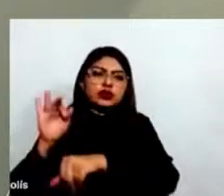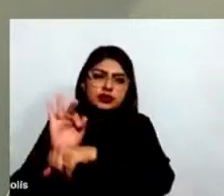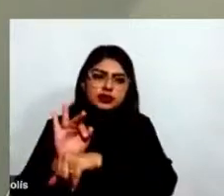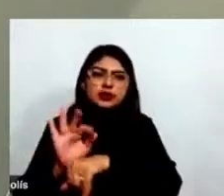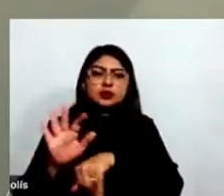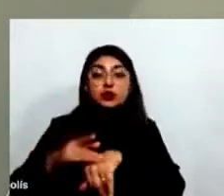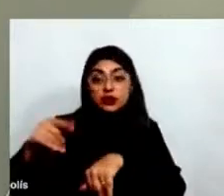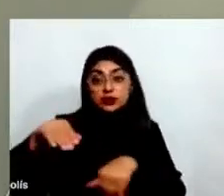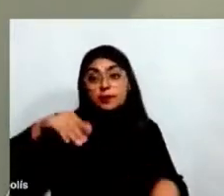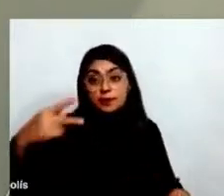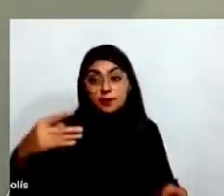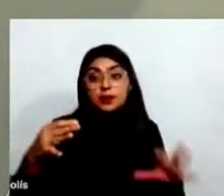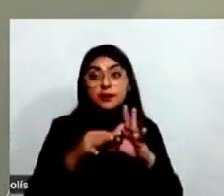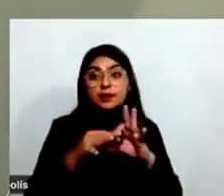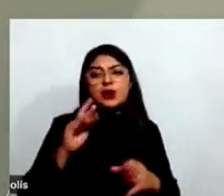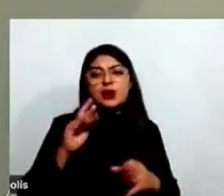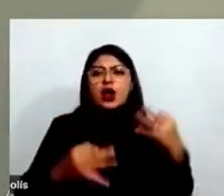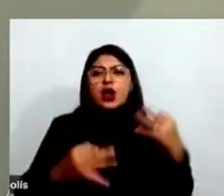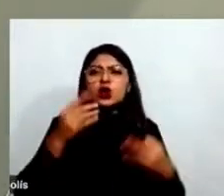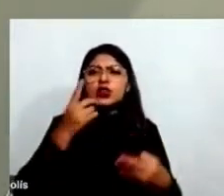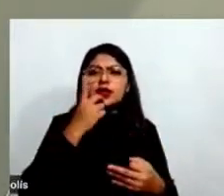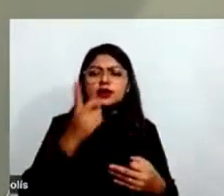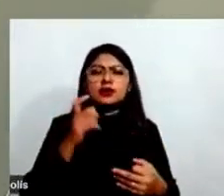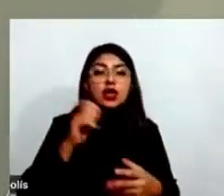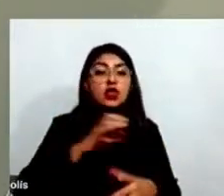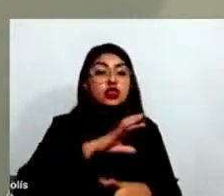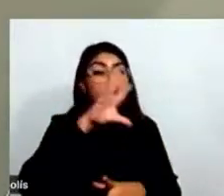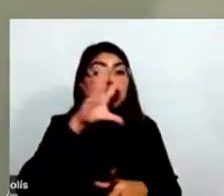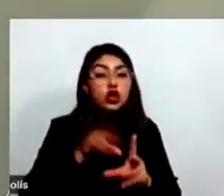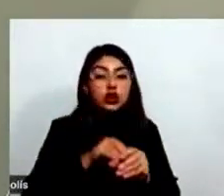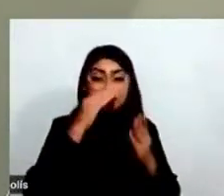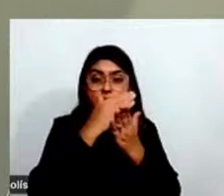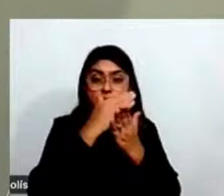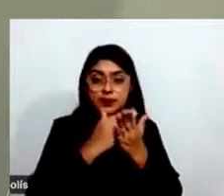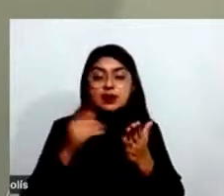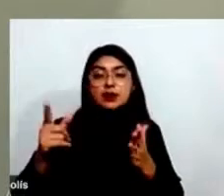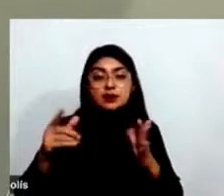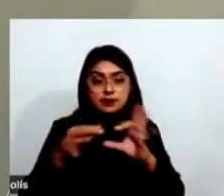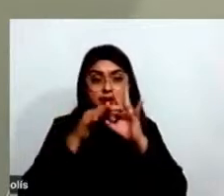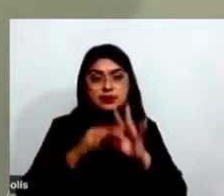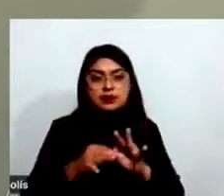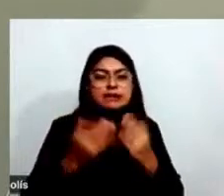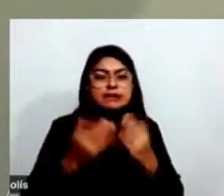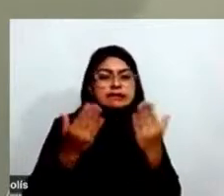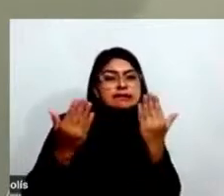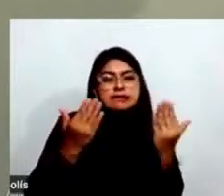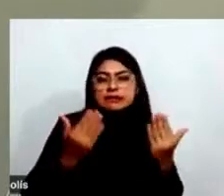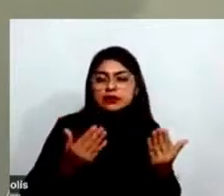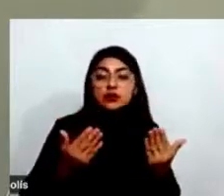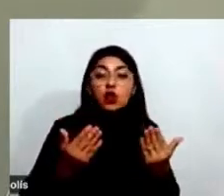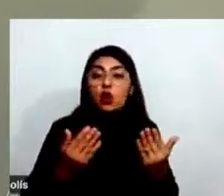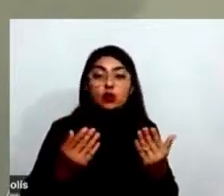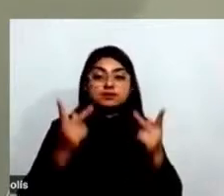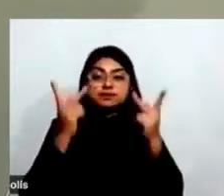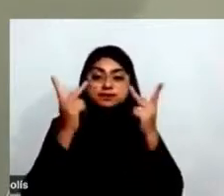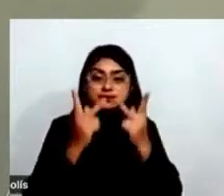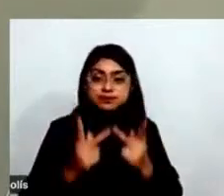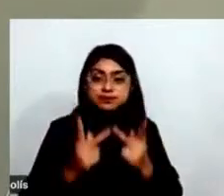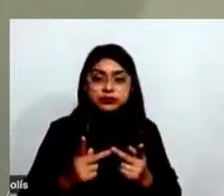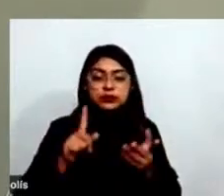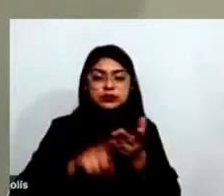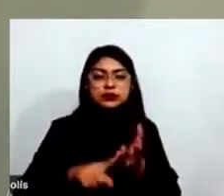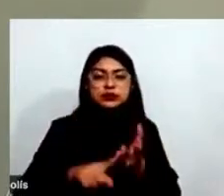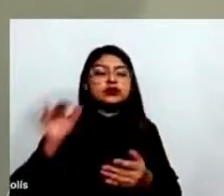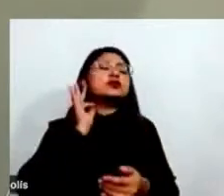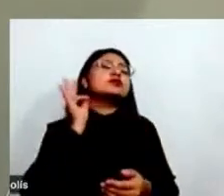entendido que es en toda medida. Es decir, que no hay matices. Los integrantes de la Fiscalía gozan de la misma